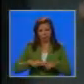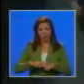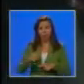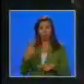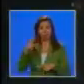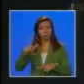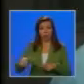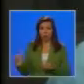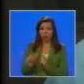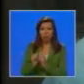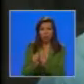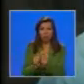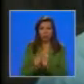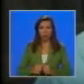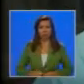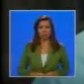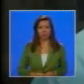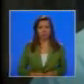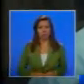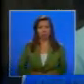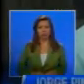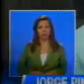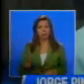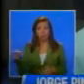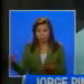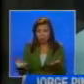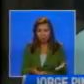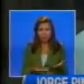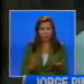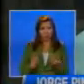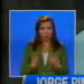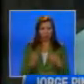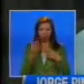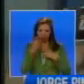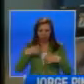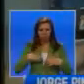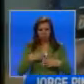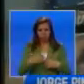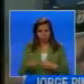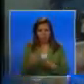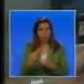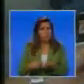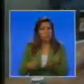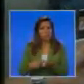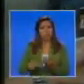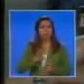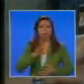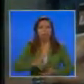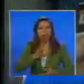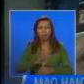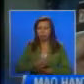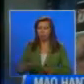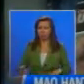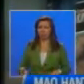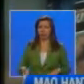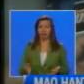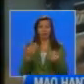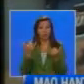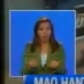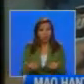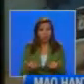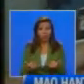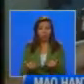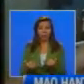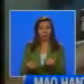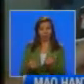dos personas. Al paciente lo traen sin signos vitales, solo me manifiestan que vomitó. En ese momento se está realizando un operativo para ubicar a las